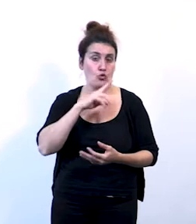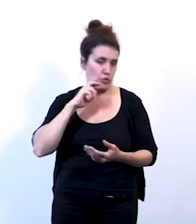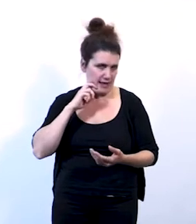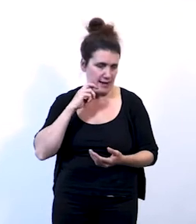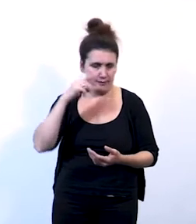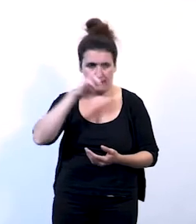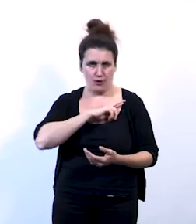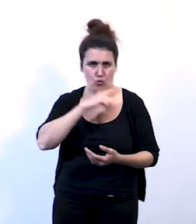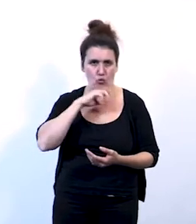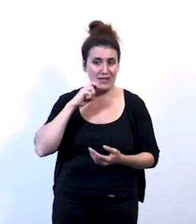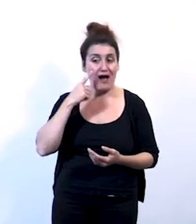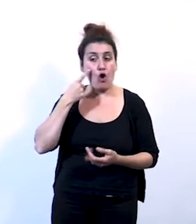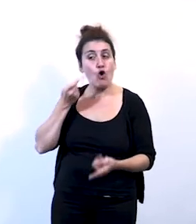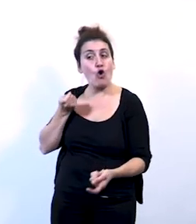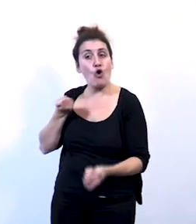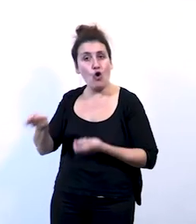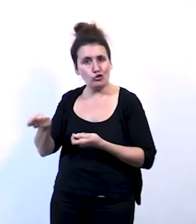judía controla